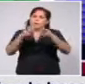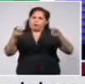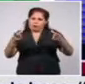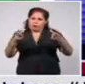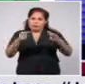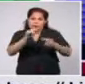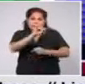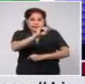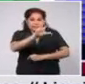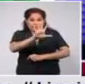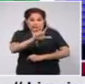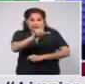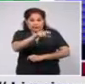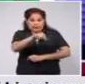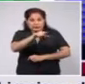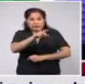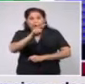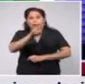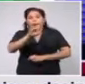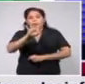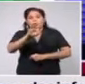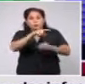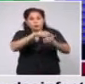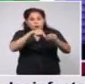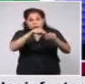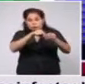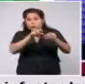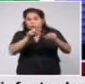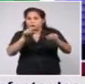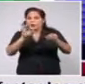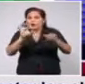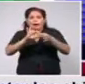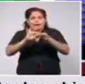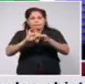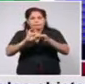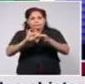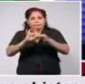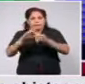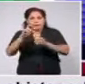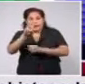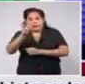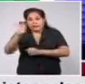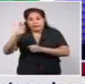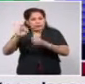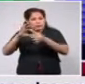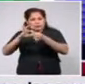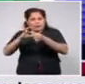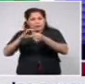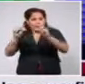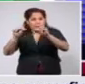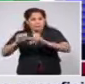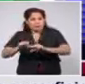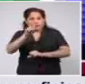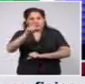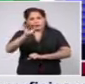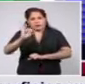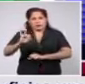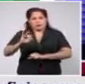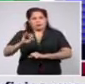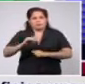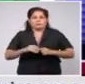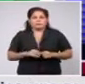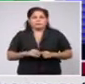65, 28 críticos y 37 graves. Son pacientes que, aunque